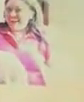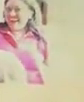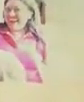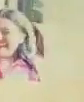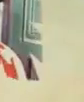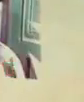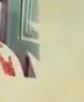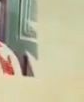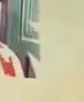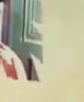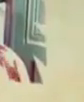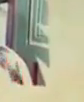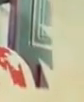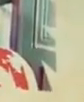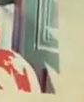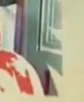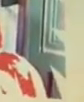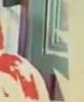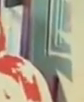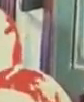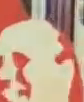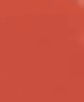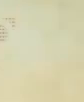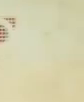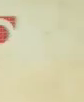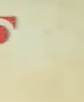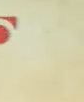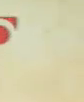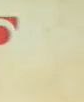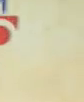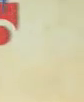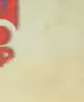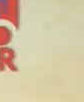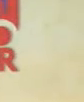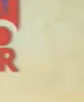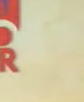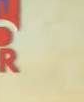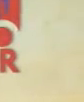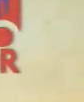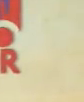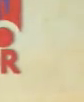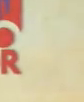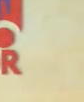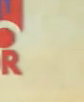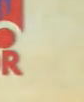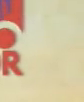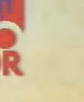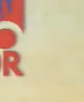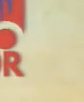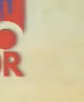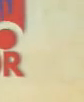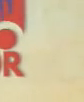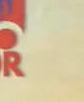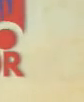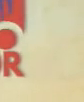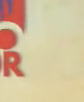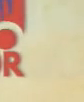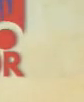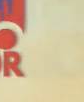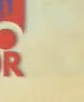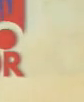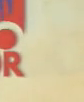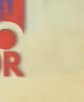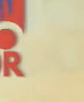pueblo pa' la asamblea. Con las bases me las juego, esa es la idea, la asamblea pa'l pueblo, el pueblo pa' la asamblea. El pueblo despierta, la asamblea